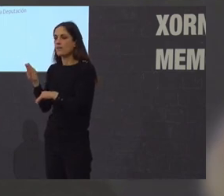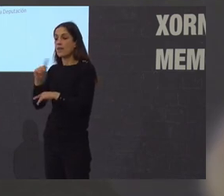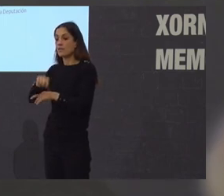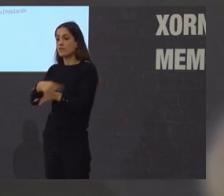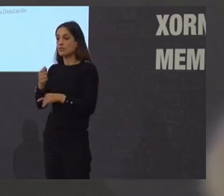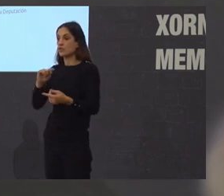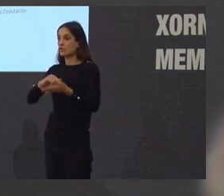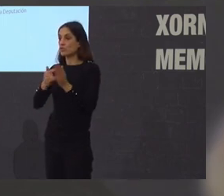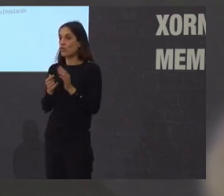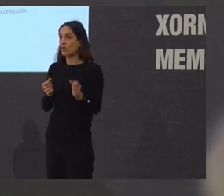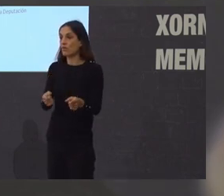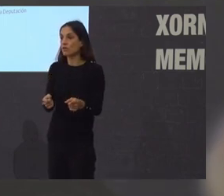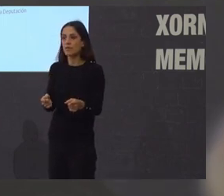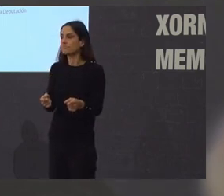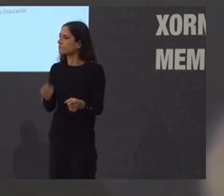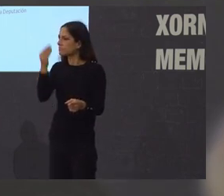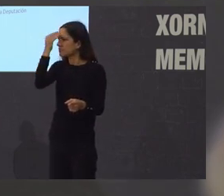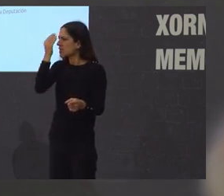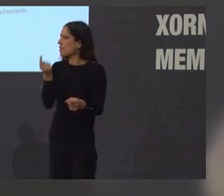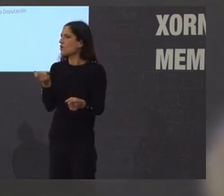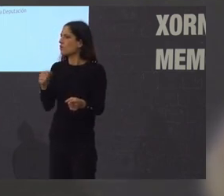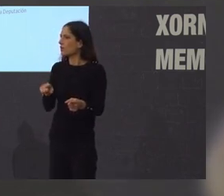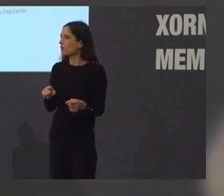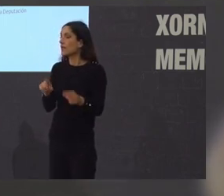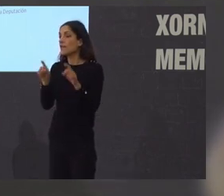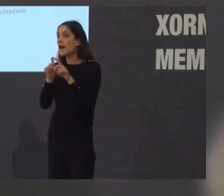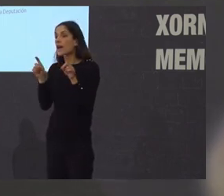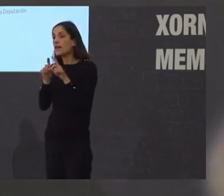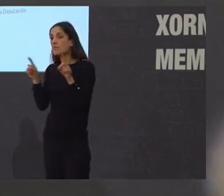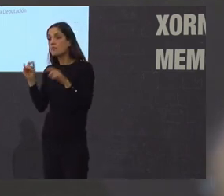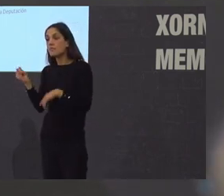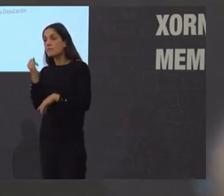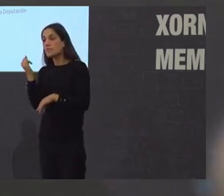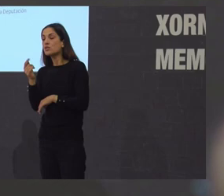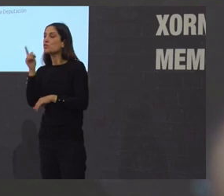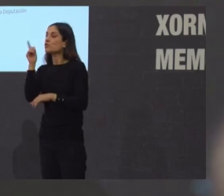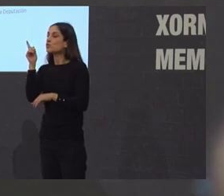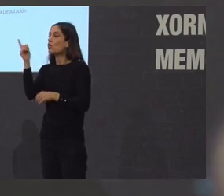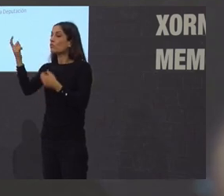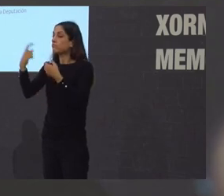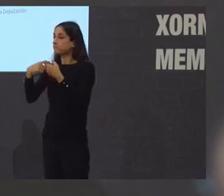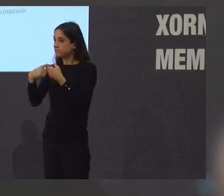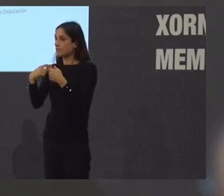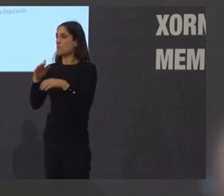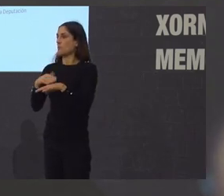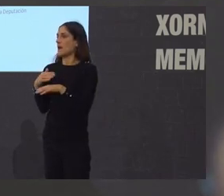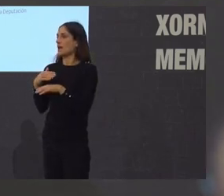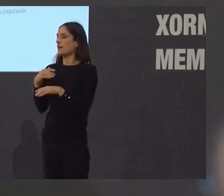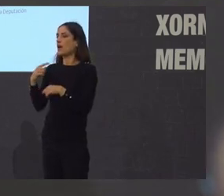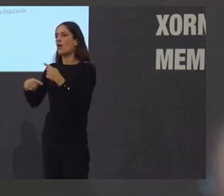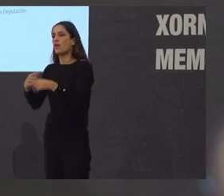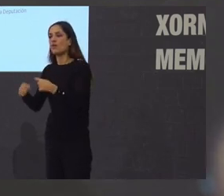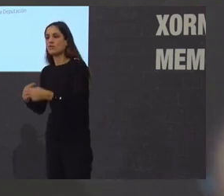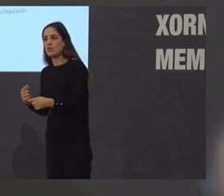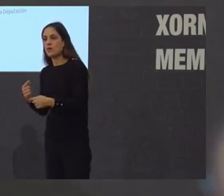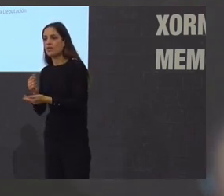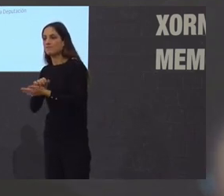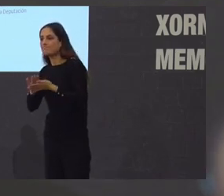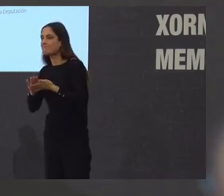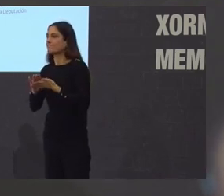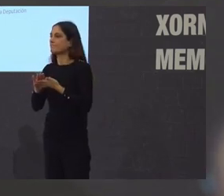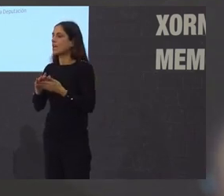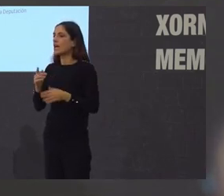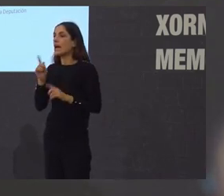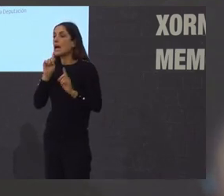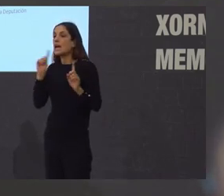No consideran que tengan que hacerlo. Y las empresas solo lo harán si consideran que existe un daño en términos de reputación. Si no,